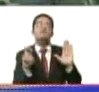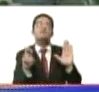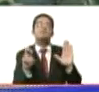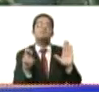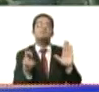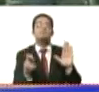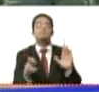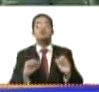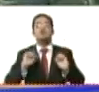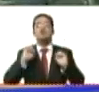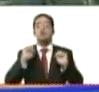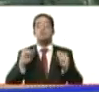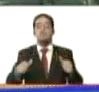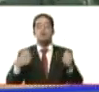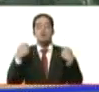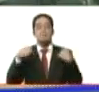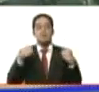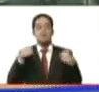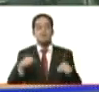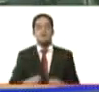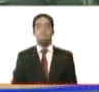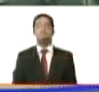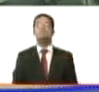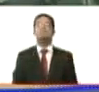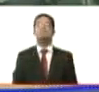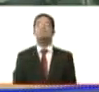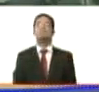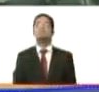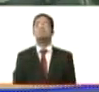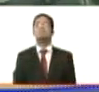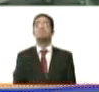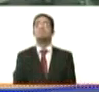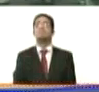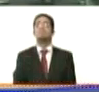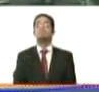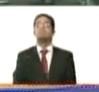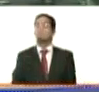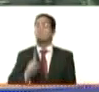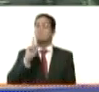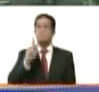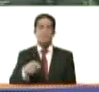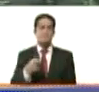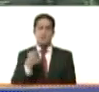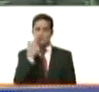los ejercicios escudo bolivariano. Tenemos que avanzar.